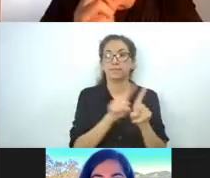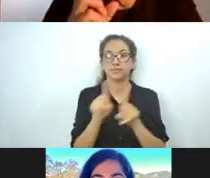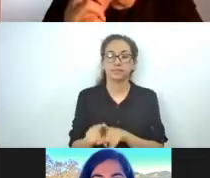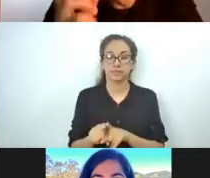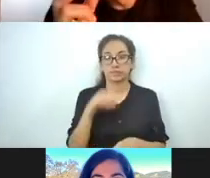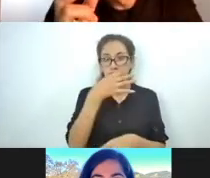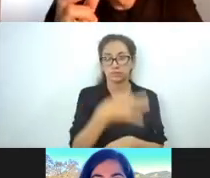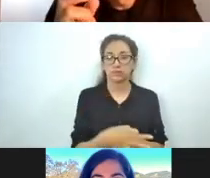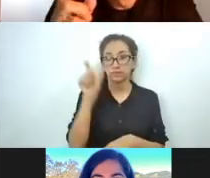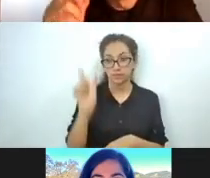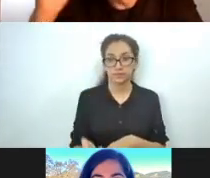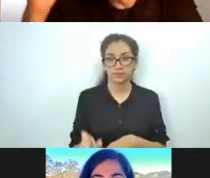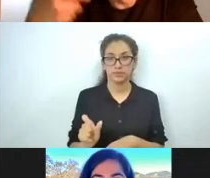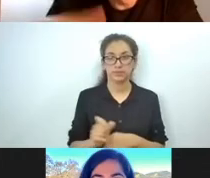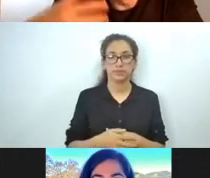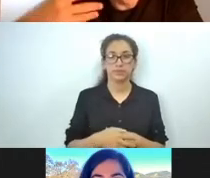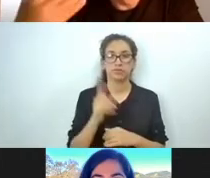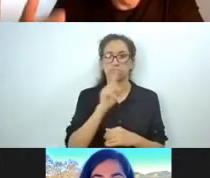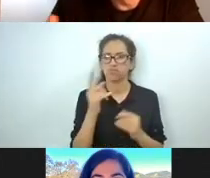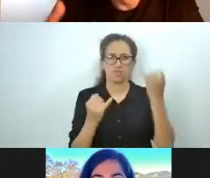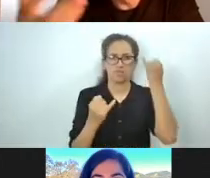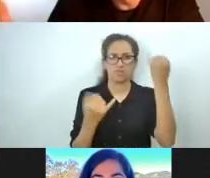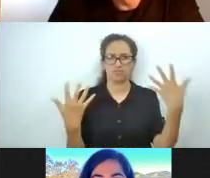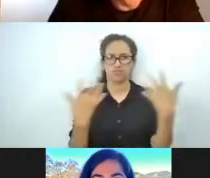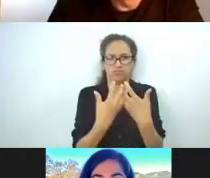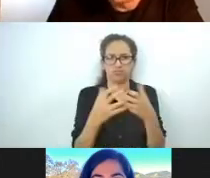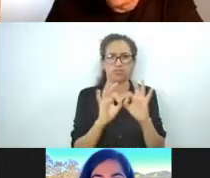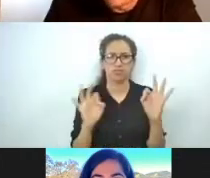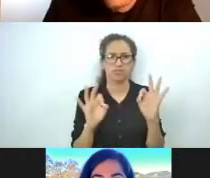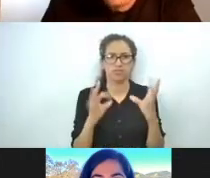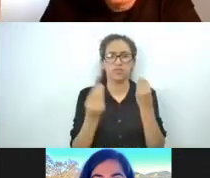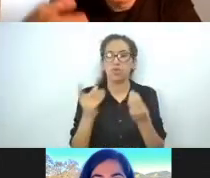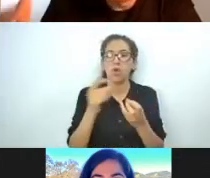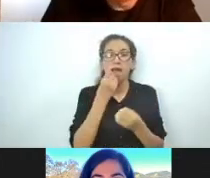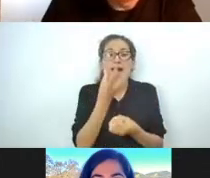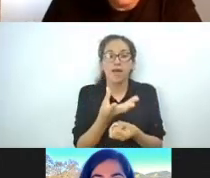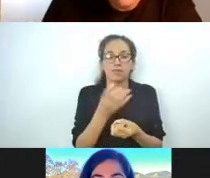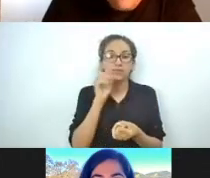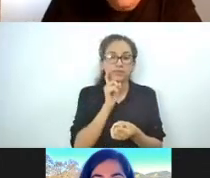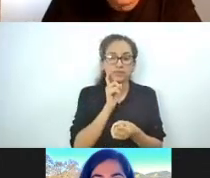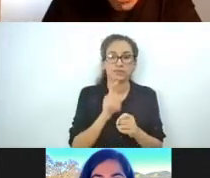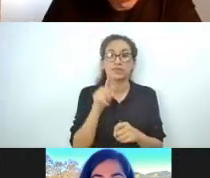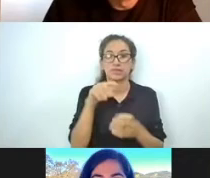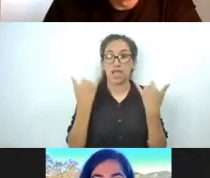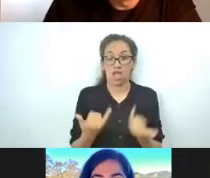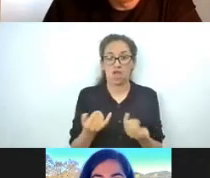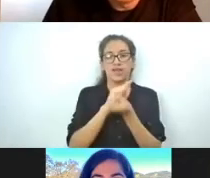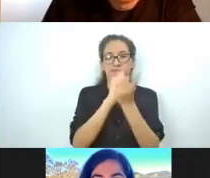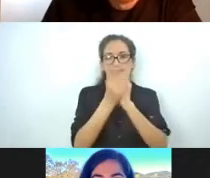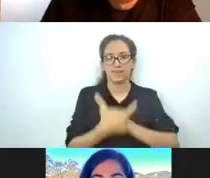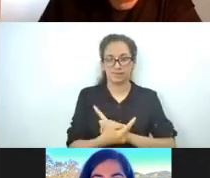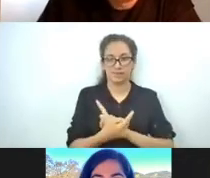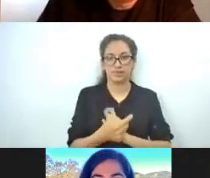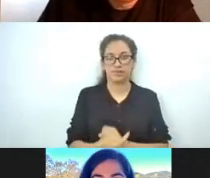es que a veces el paciente no va con la idea de hablar sobre su sexualidad. Felizmente esto está cambiando. Lo cierto es